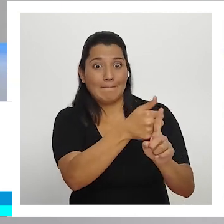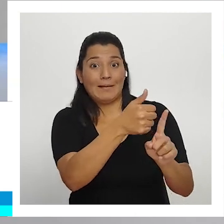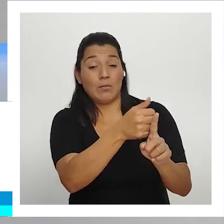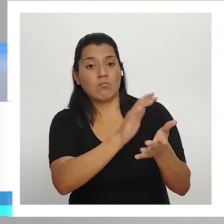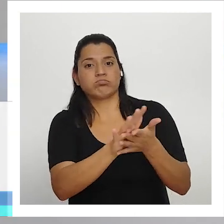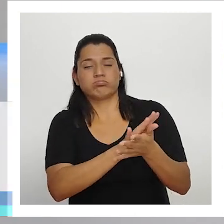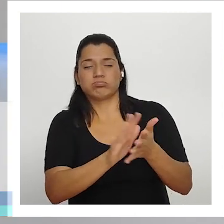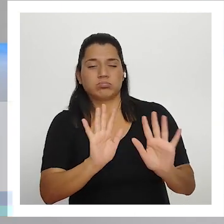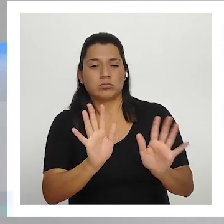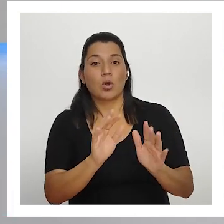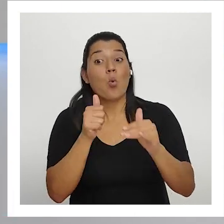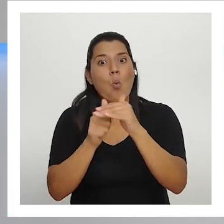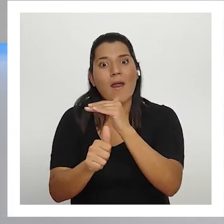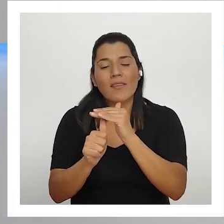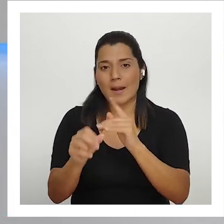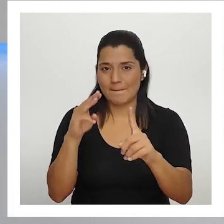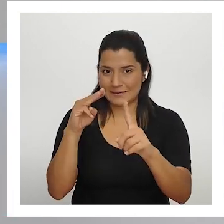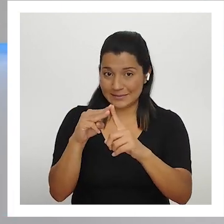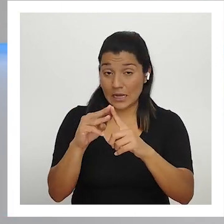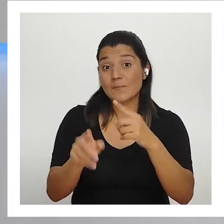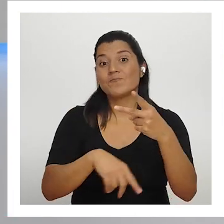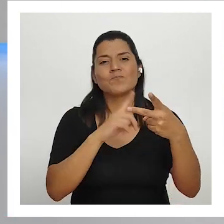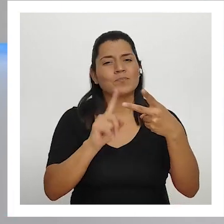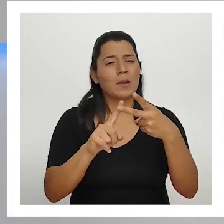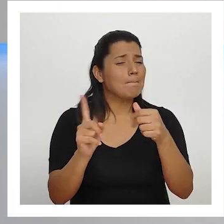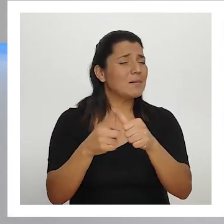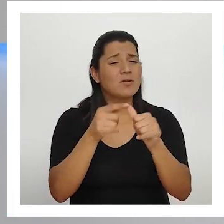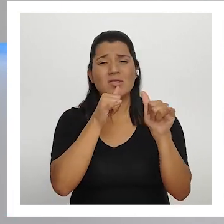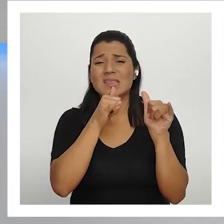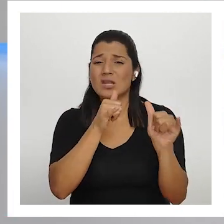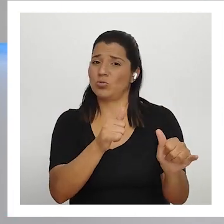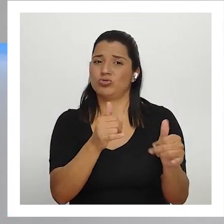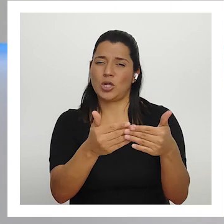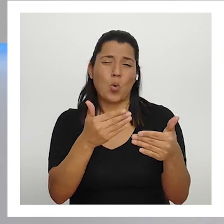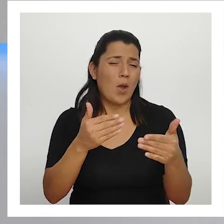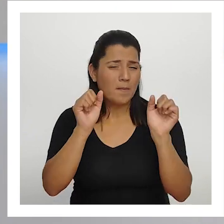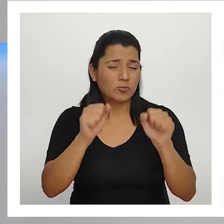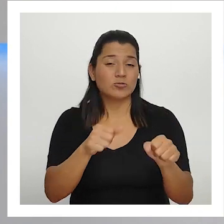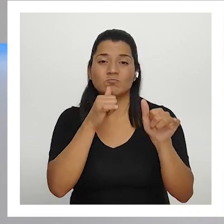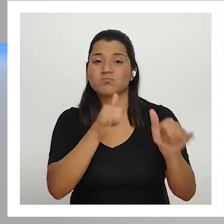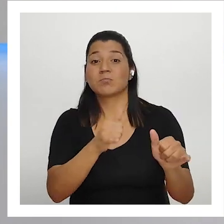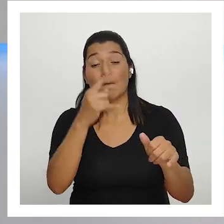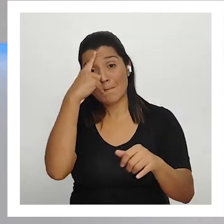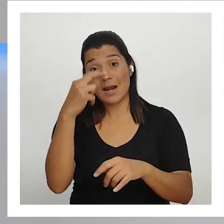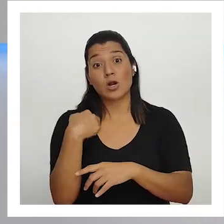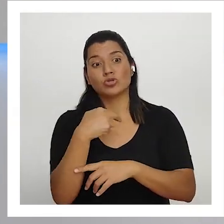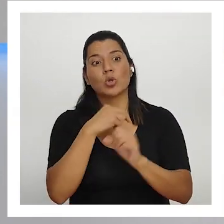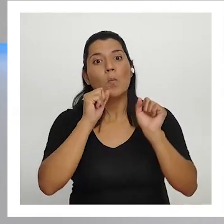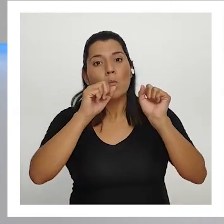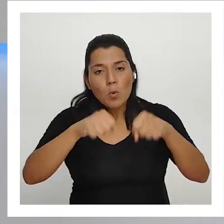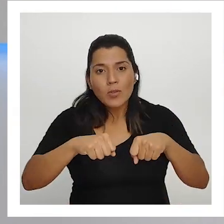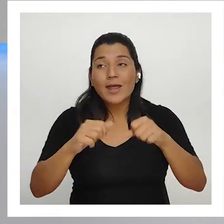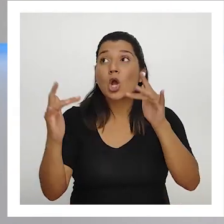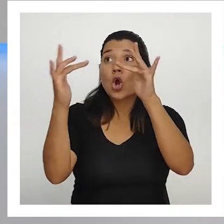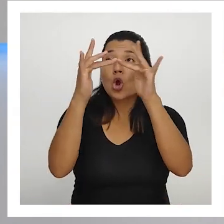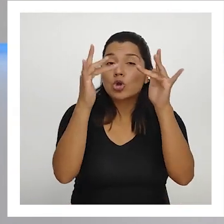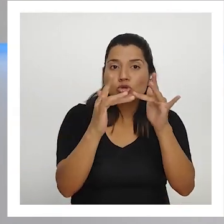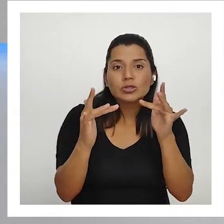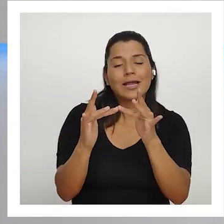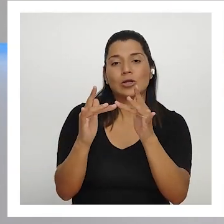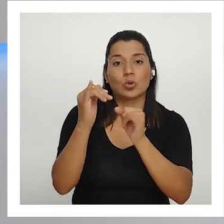telefónicos. Lo principal es que las personas conserven esa información, que la respalden. Si tienen que, por ejemplo, enviársela a algún familiar, si tienen que imprimirla, si tienen